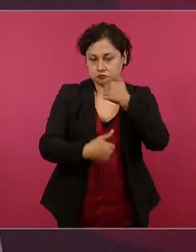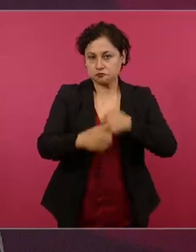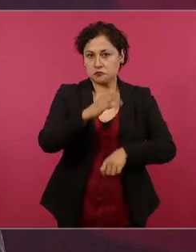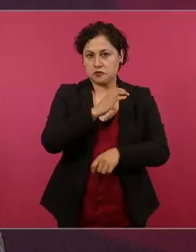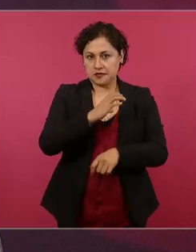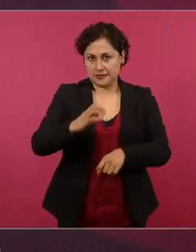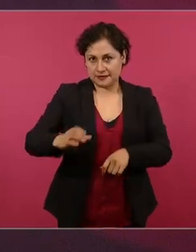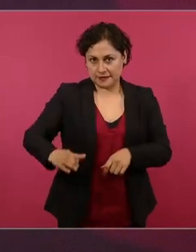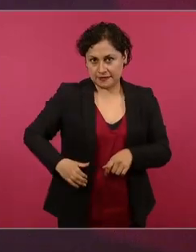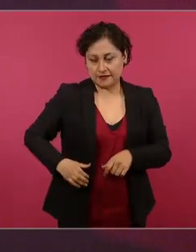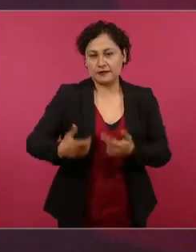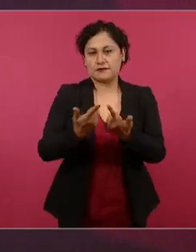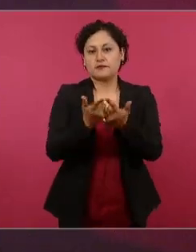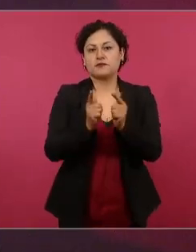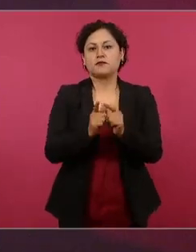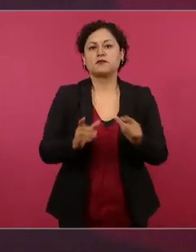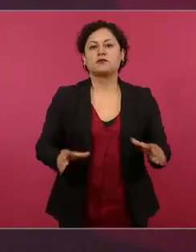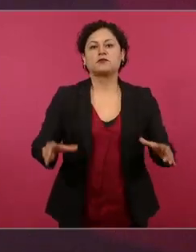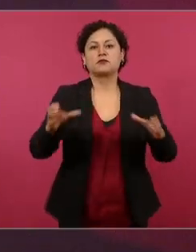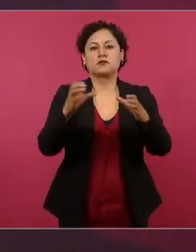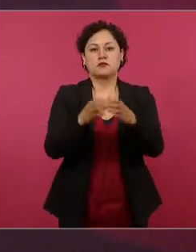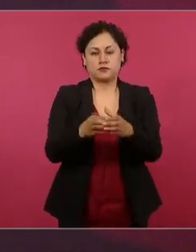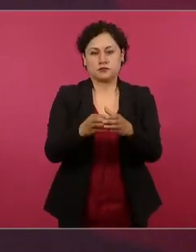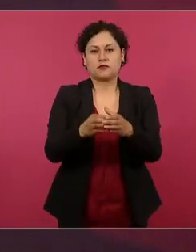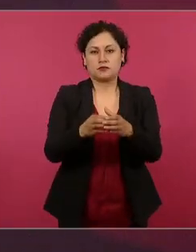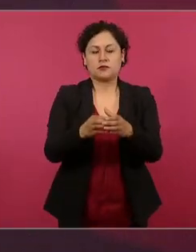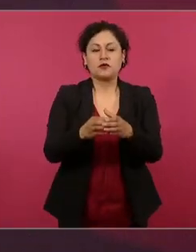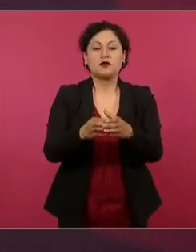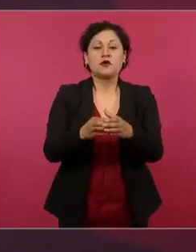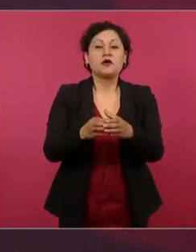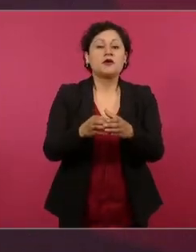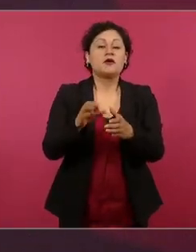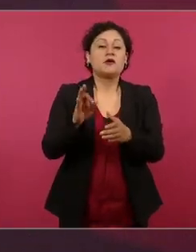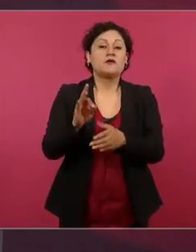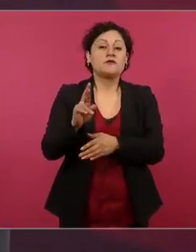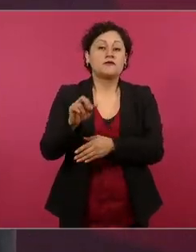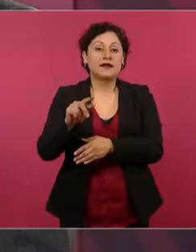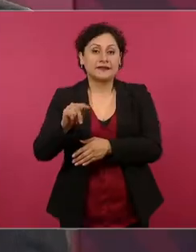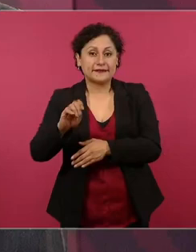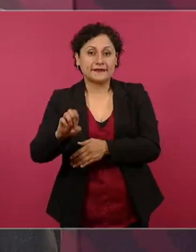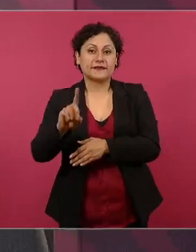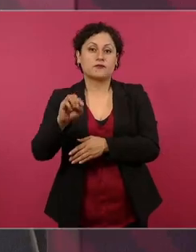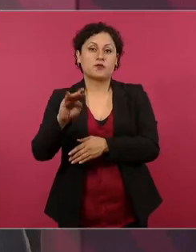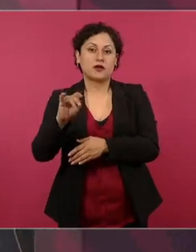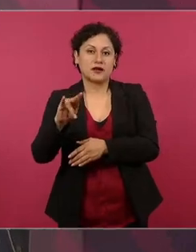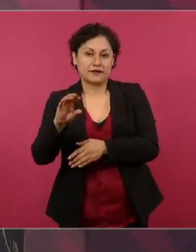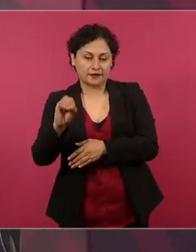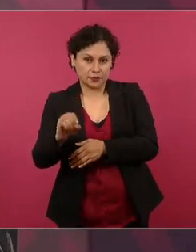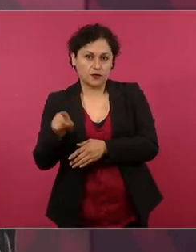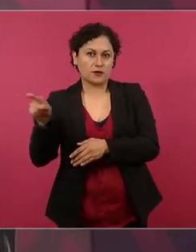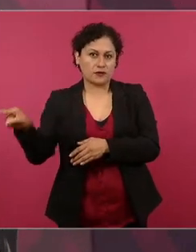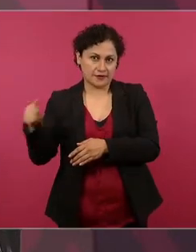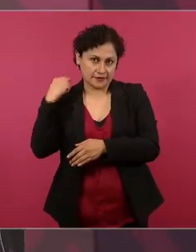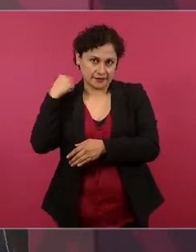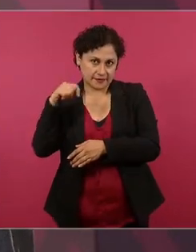del Frente Democrático Nacional en Tabasco, a la gubernatura, en